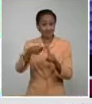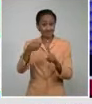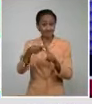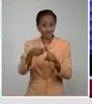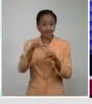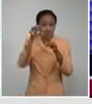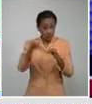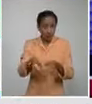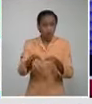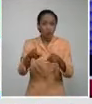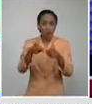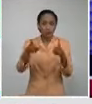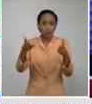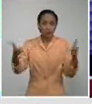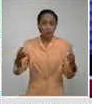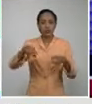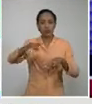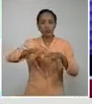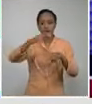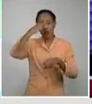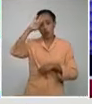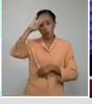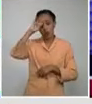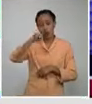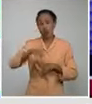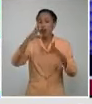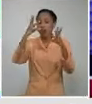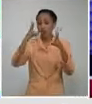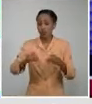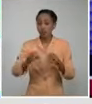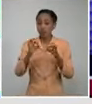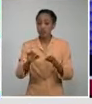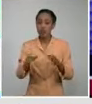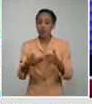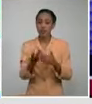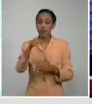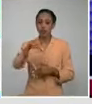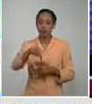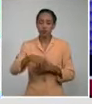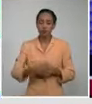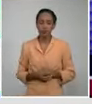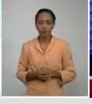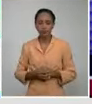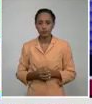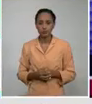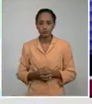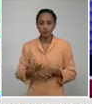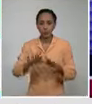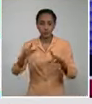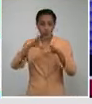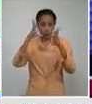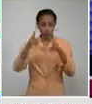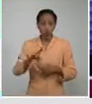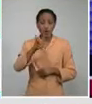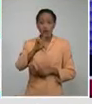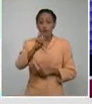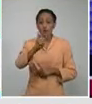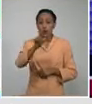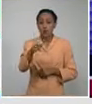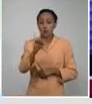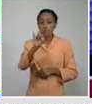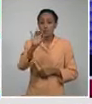en nuestro país, y es la cifra que tenemos en el día de hoy. Y ya se acumula el